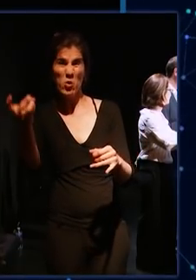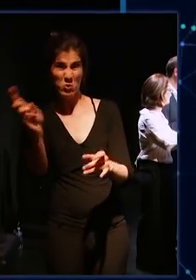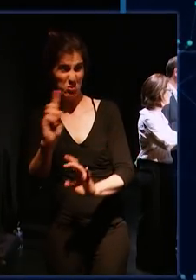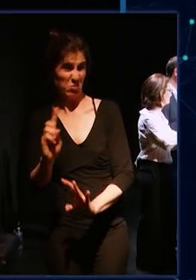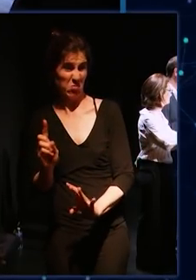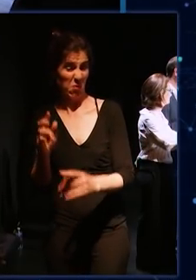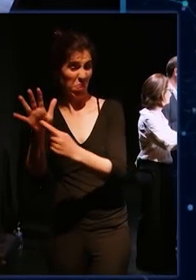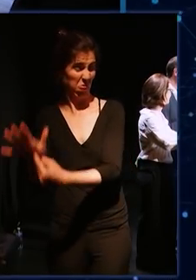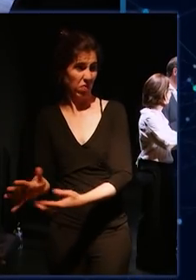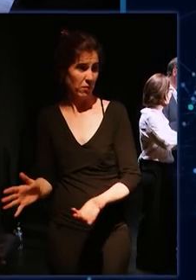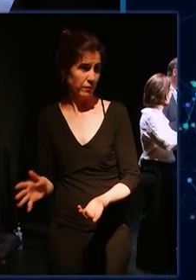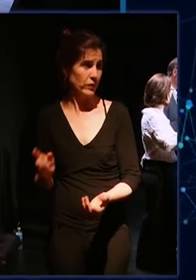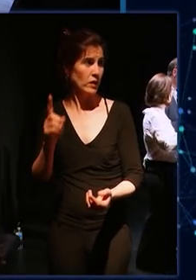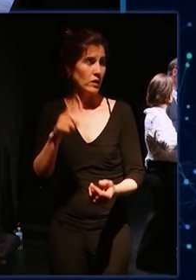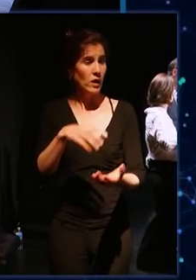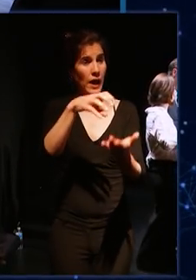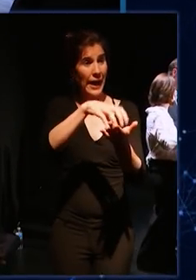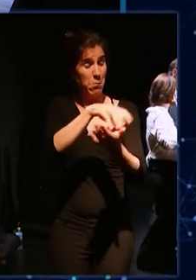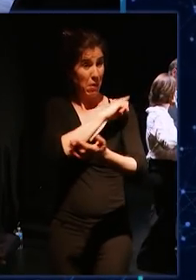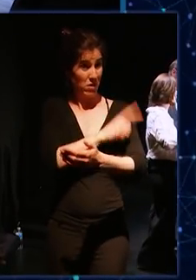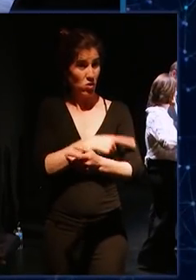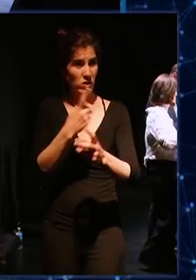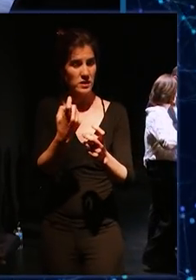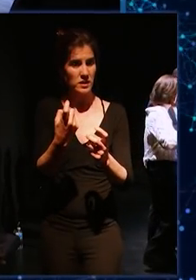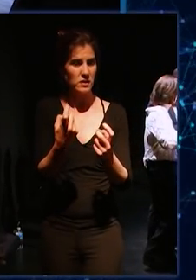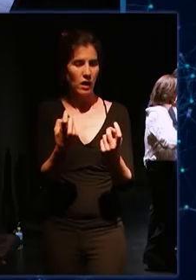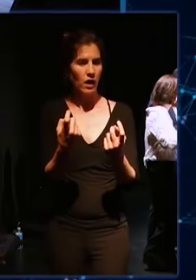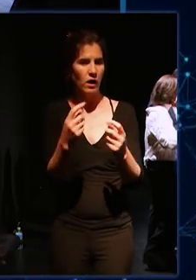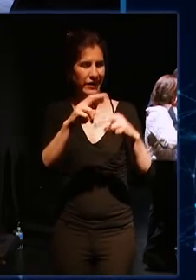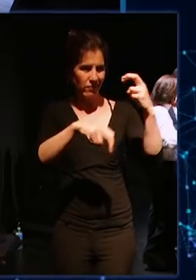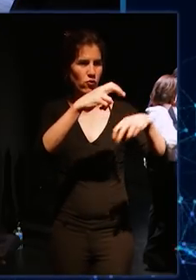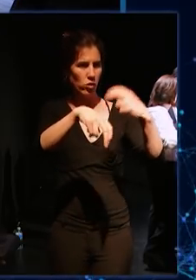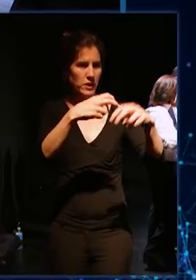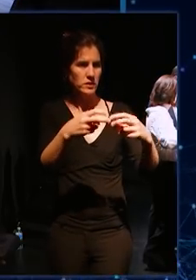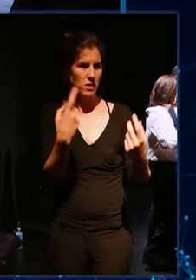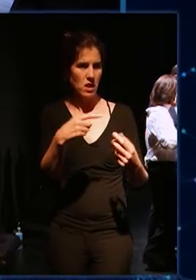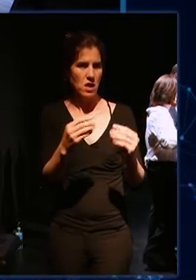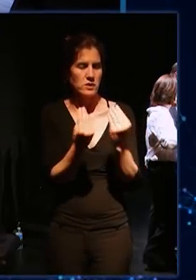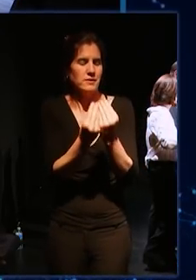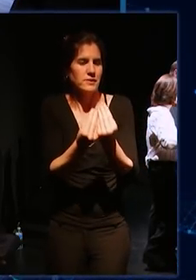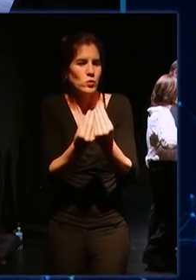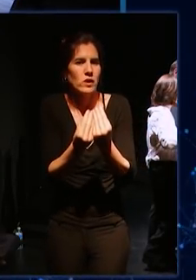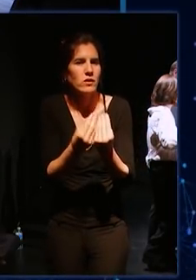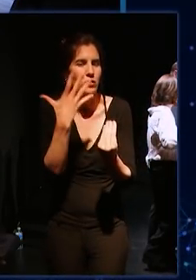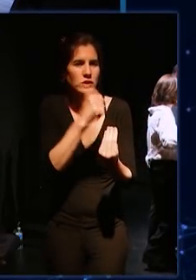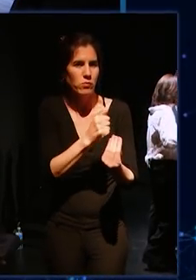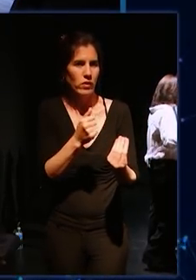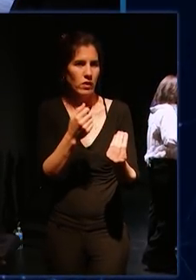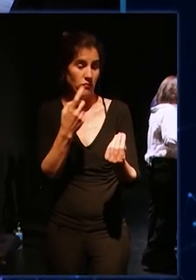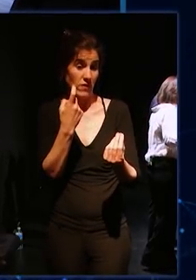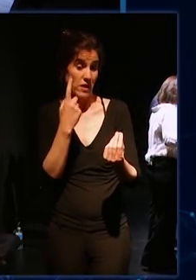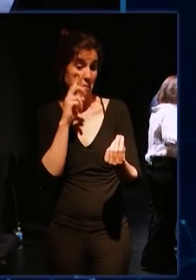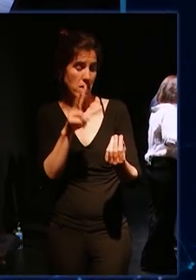necesita reformas, necesita saturación de... se mira, se gestiona a ver las